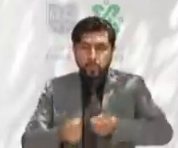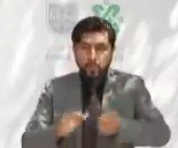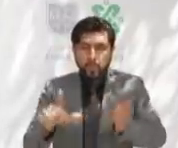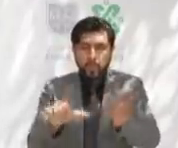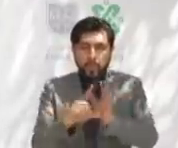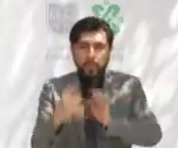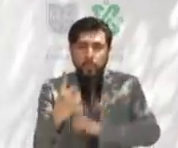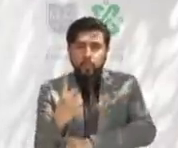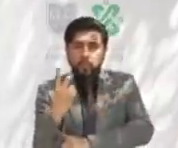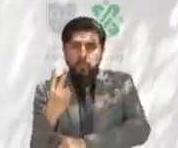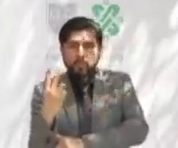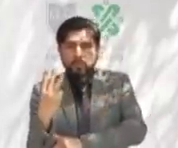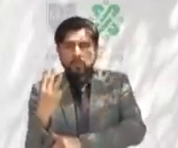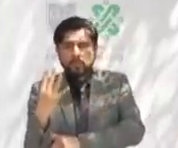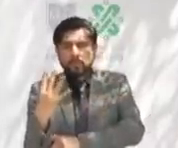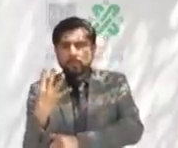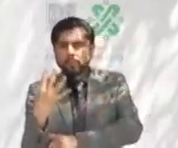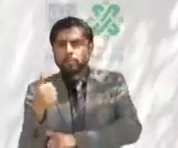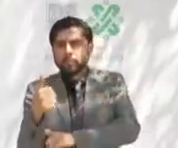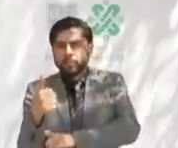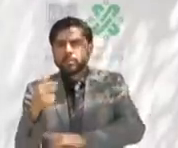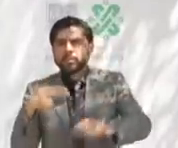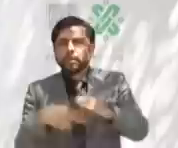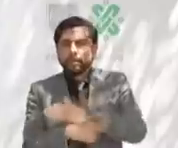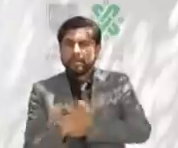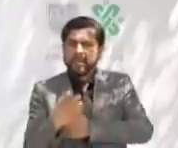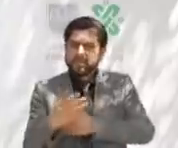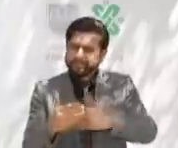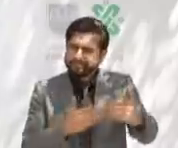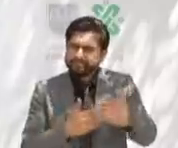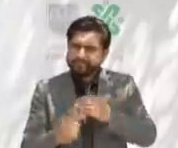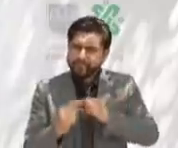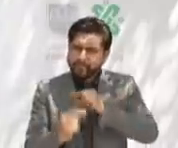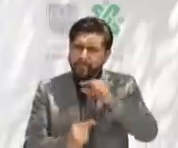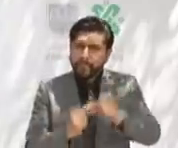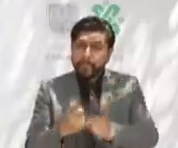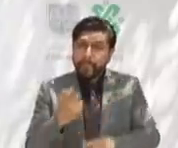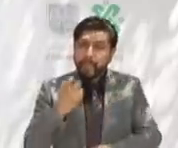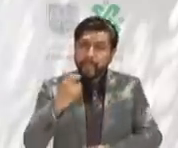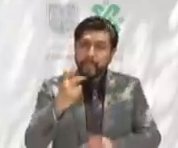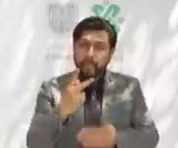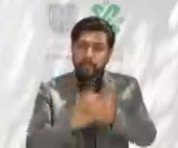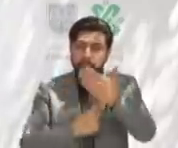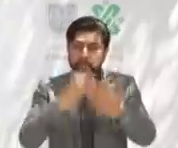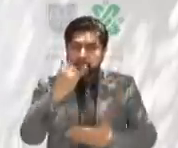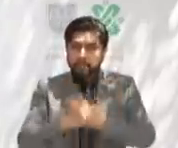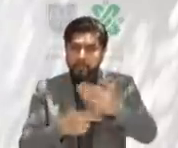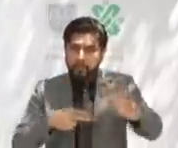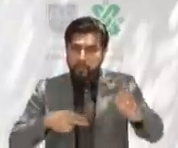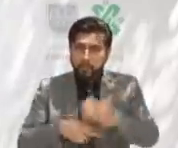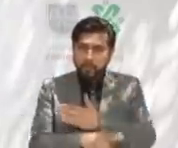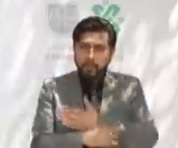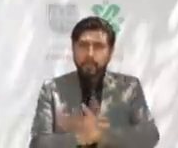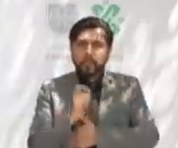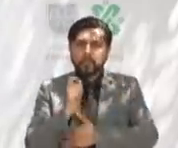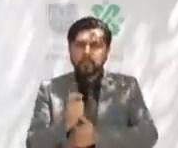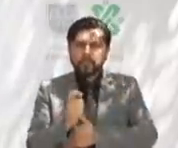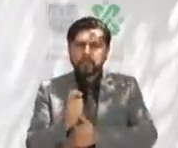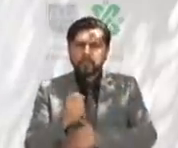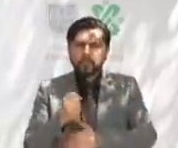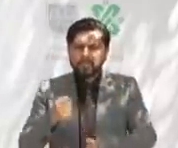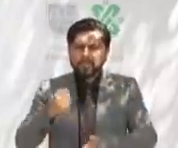2, 3, 4, 5 y 6. Eso es el gran proyecto del metro, que representa una